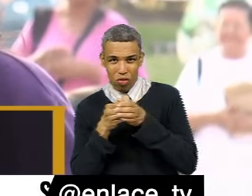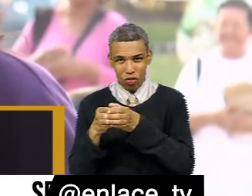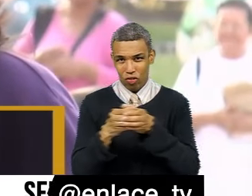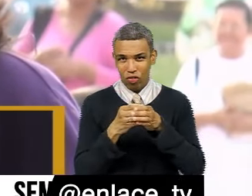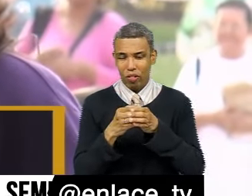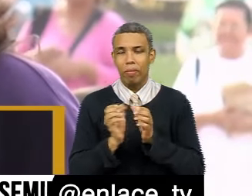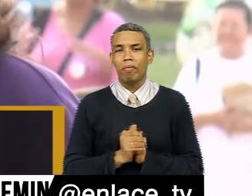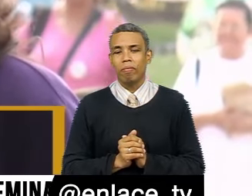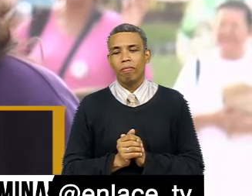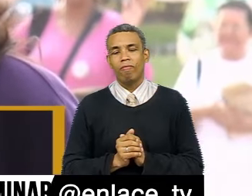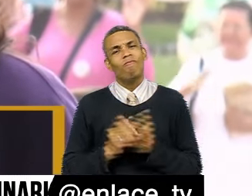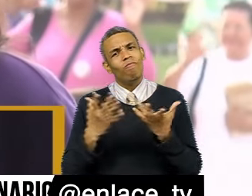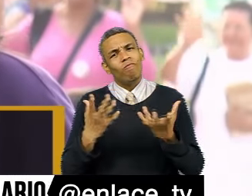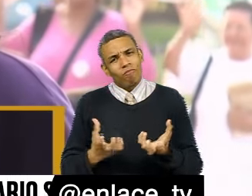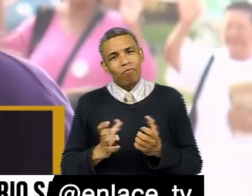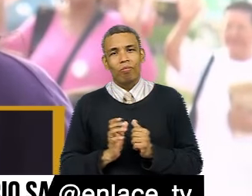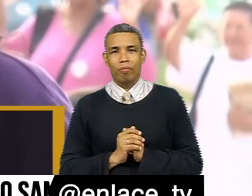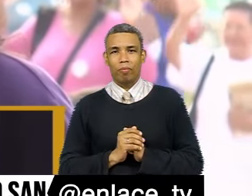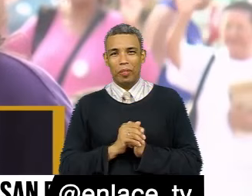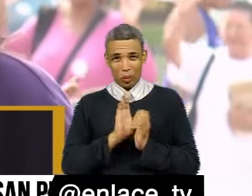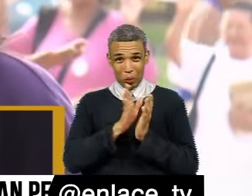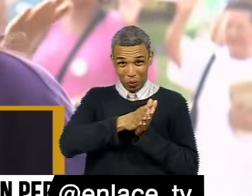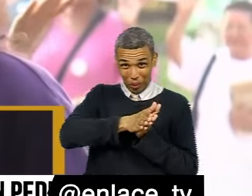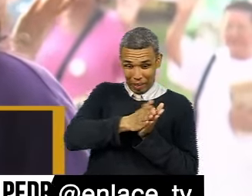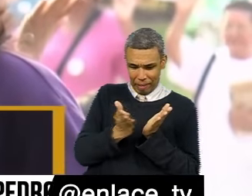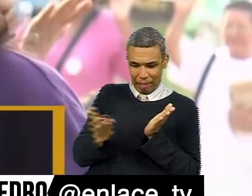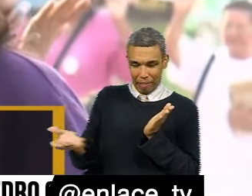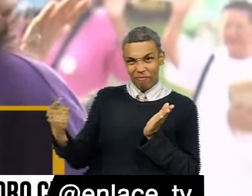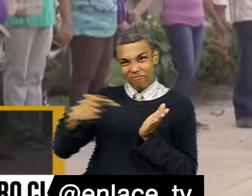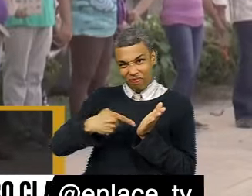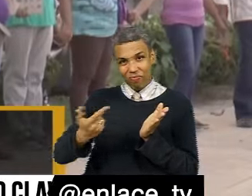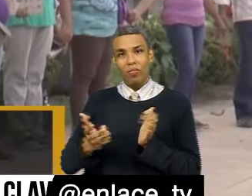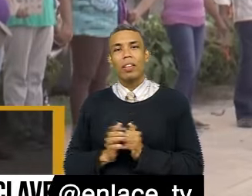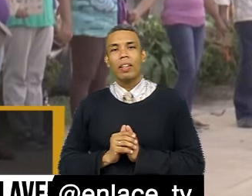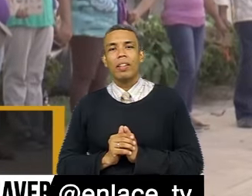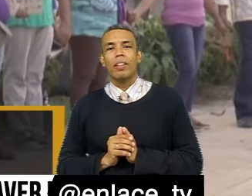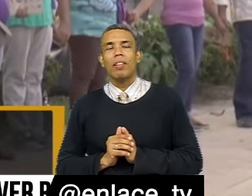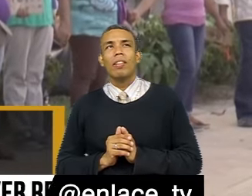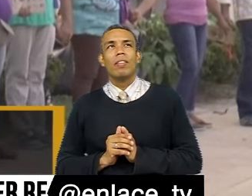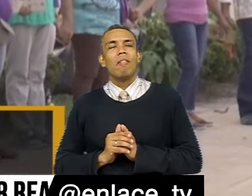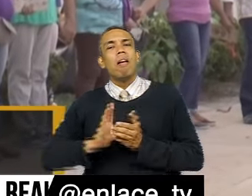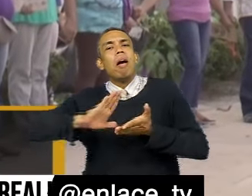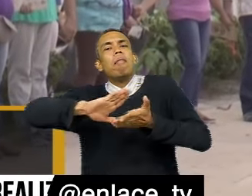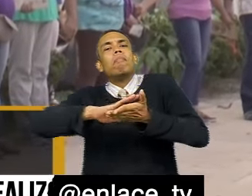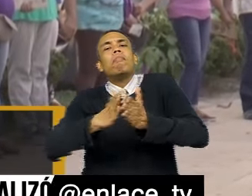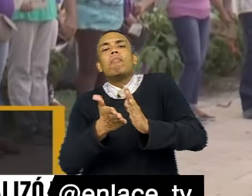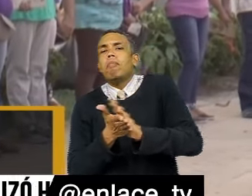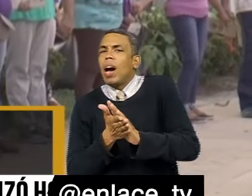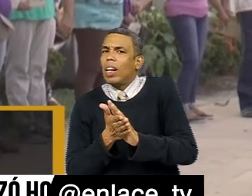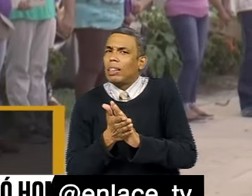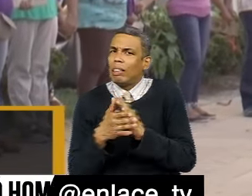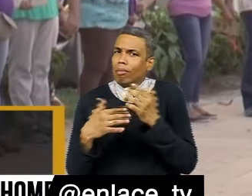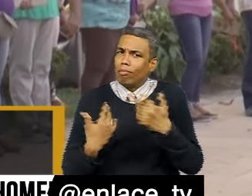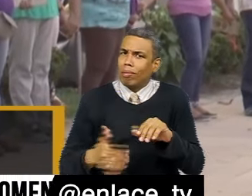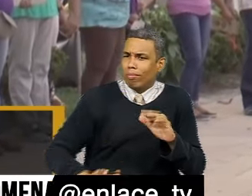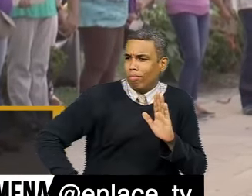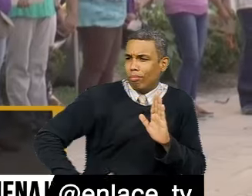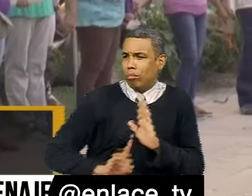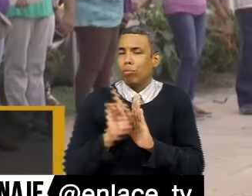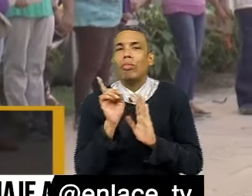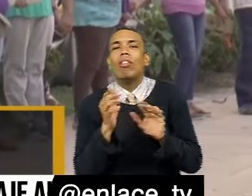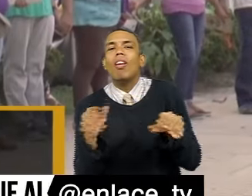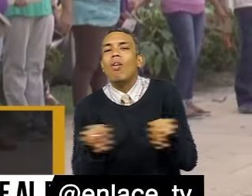sembramos en este momento que está viviendo el país tan importante, especialmente para las mujeres, que hemos estado diciendo que